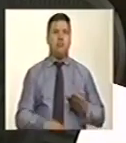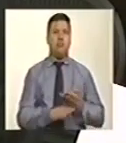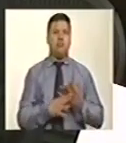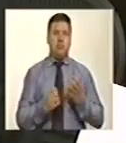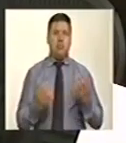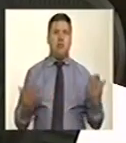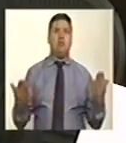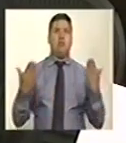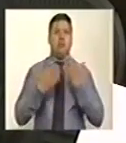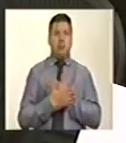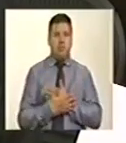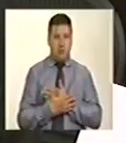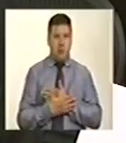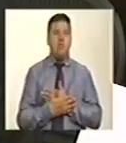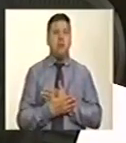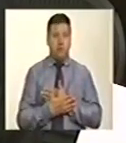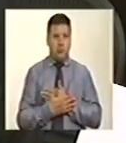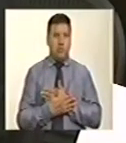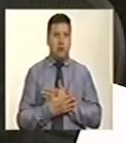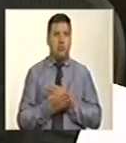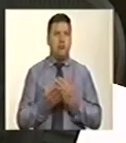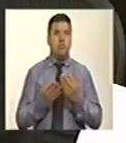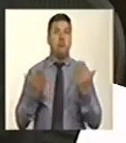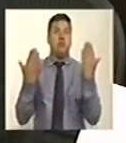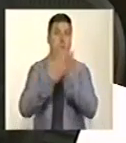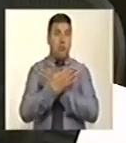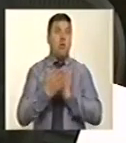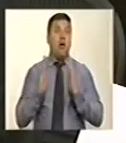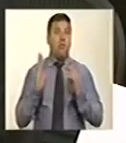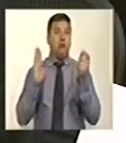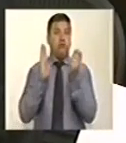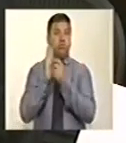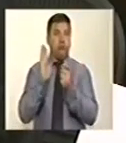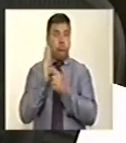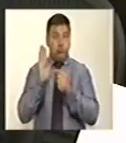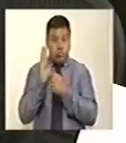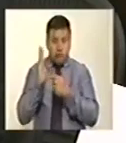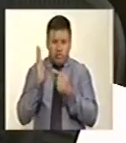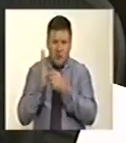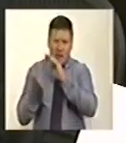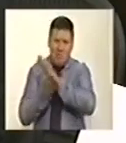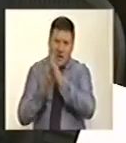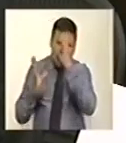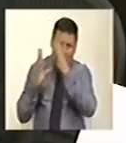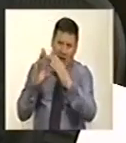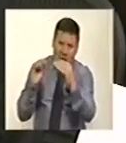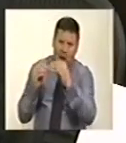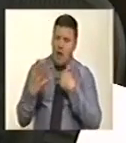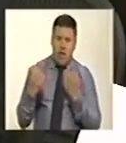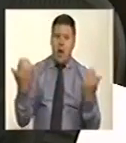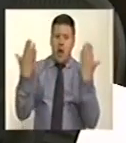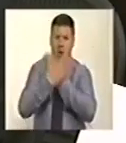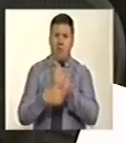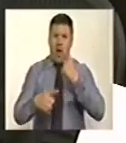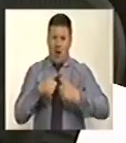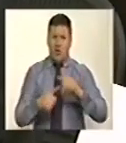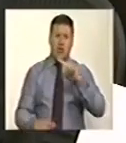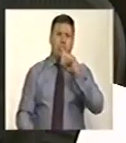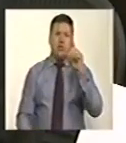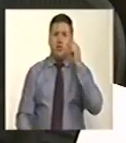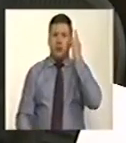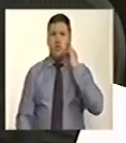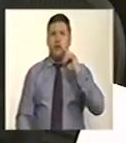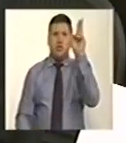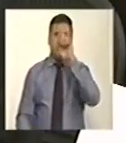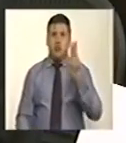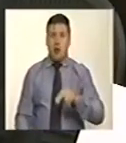modificación de las condiciones que venían en ese acuerdo que se negociaba. Y hubieran sido bien